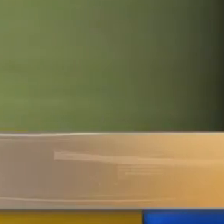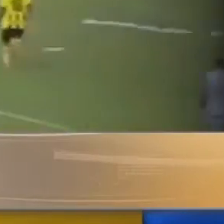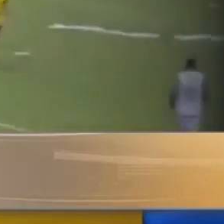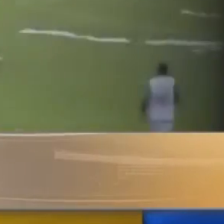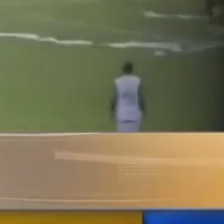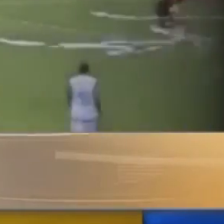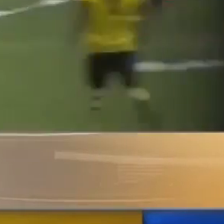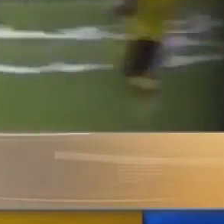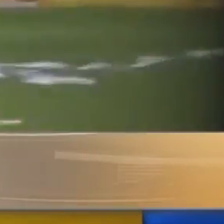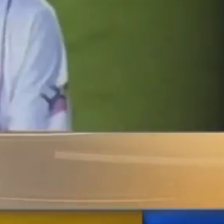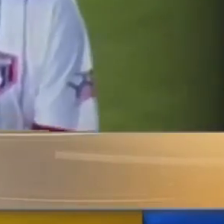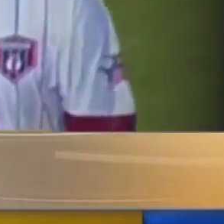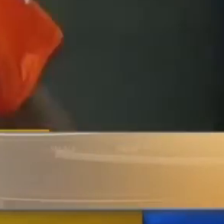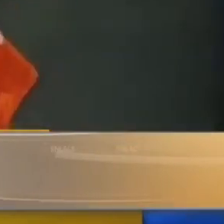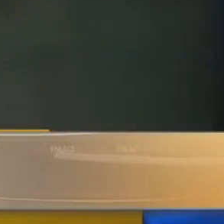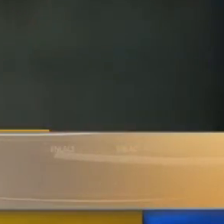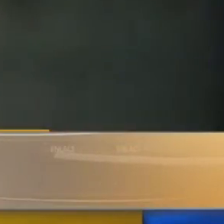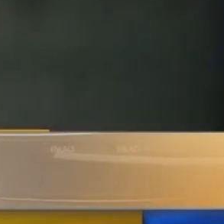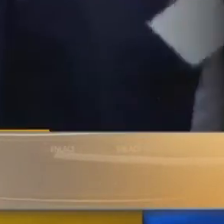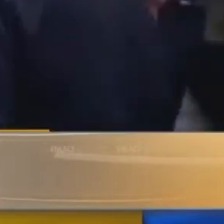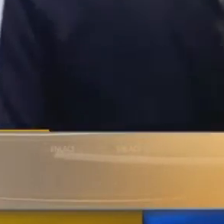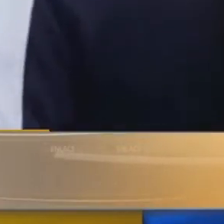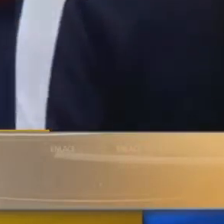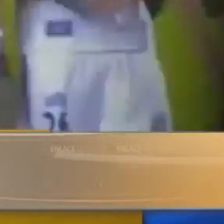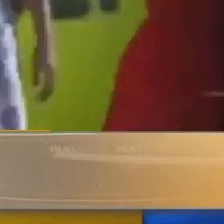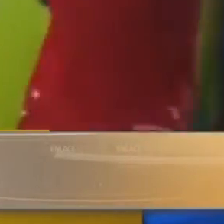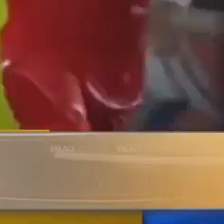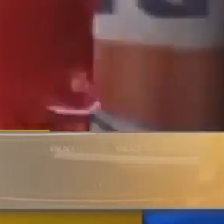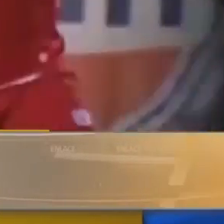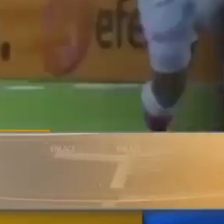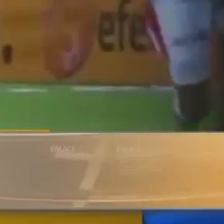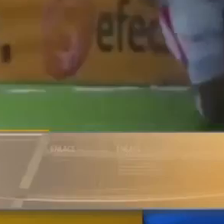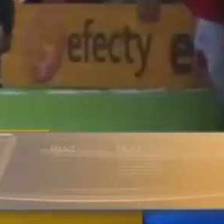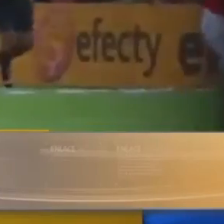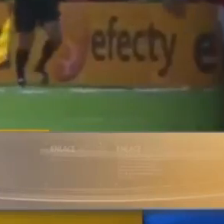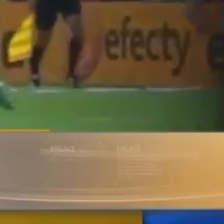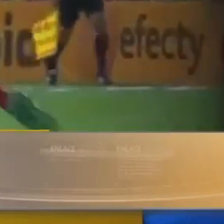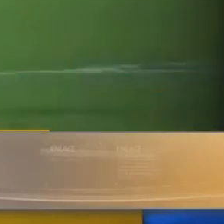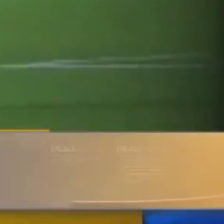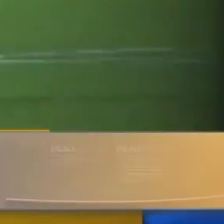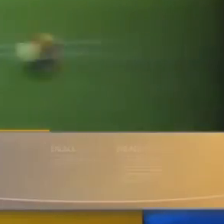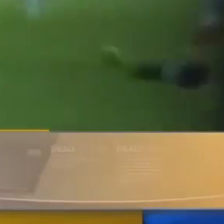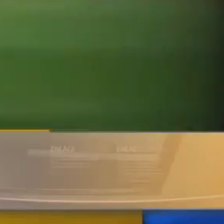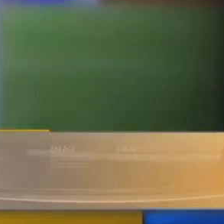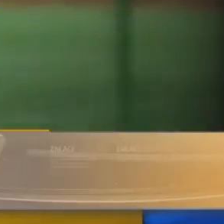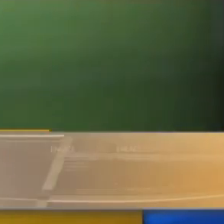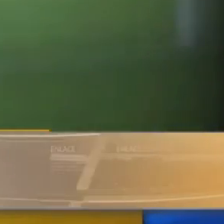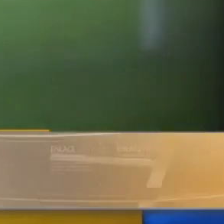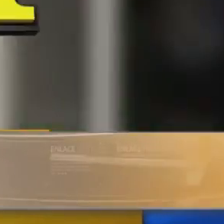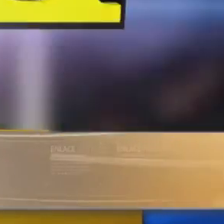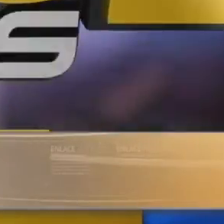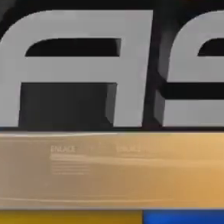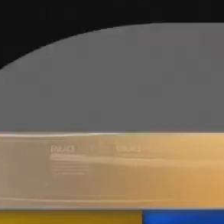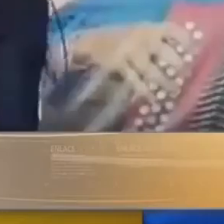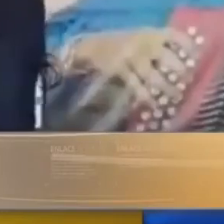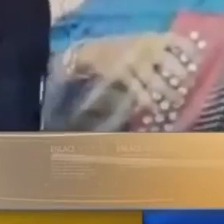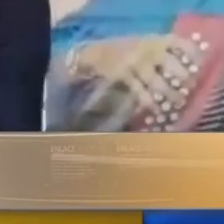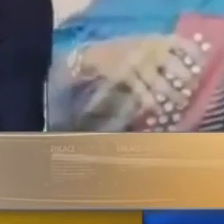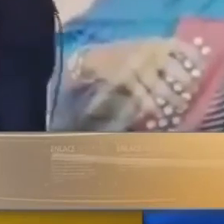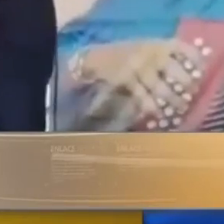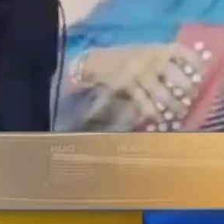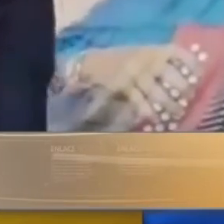la fecha 20 de la Liga Águila 2016. En esta jornada se concretará el último cupo a los cuartos de final del fútbol profesional colombiano.